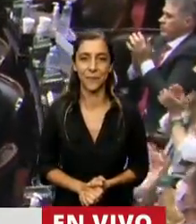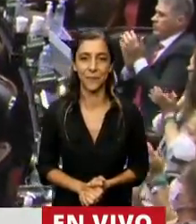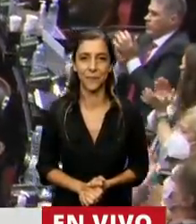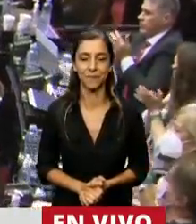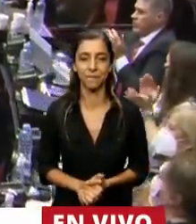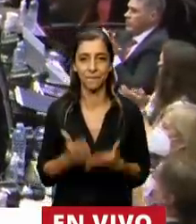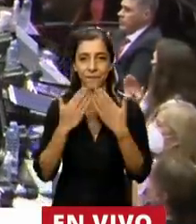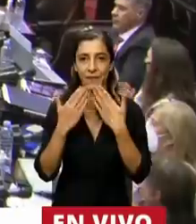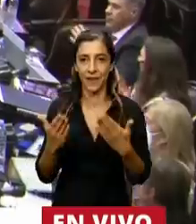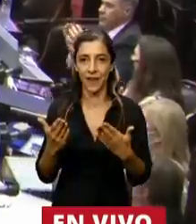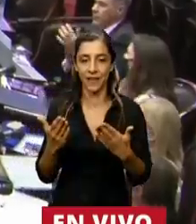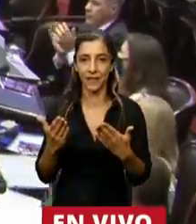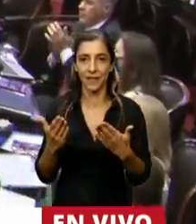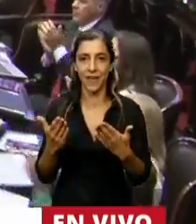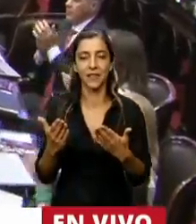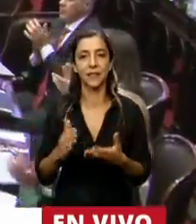gracias